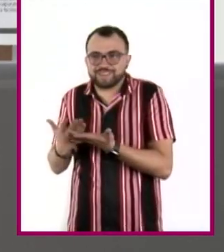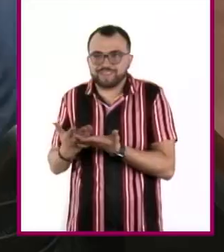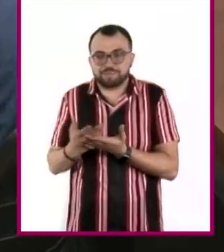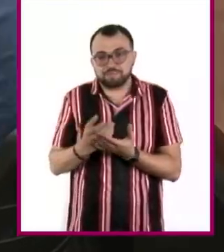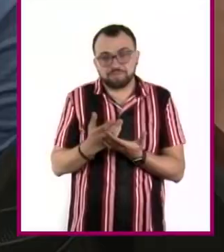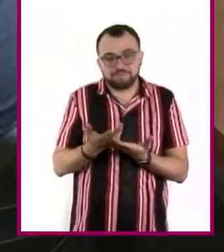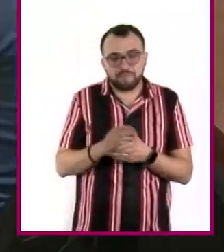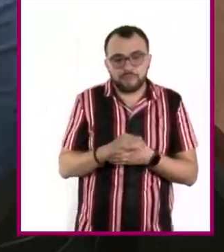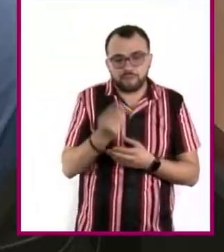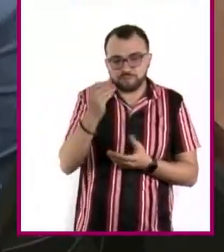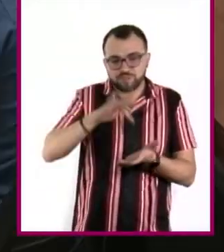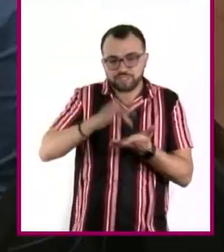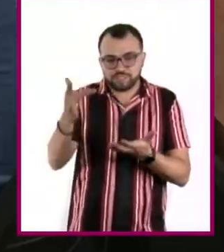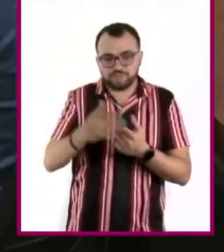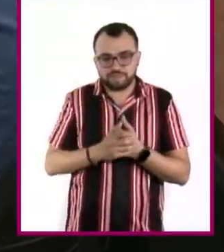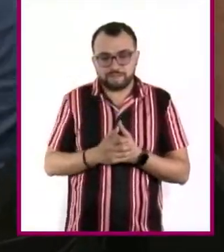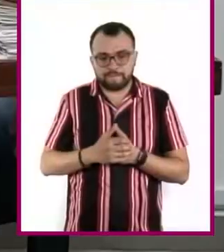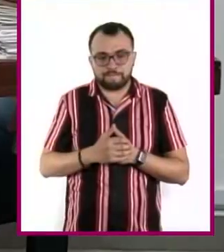aportaciones.